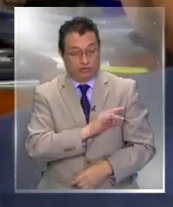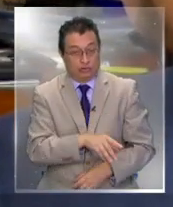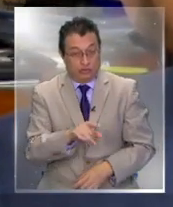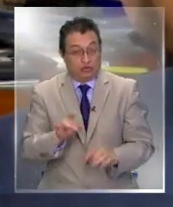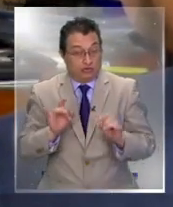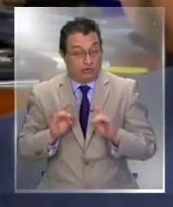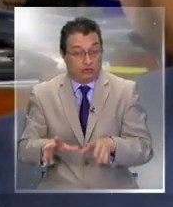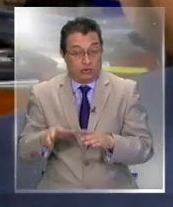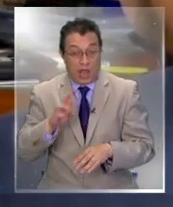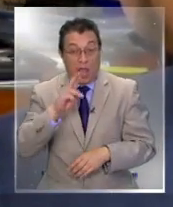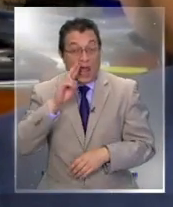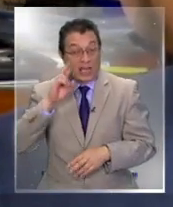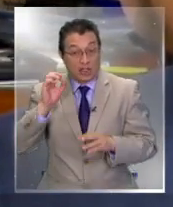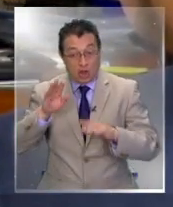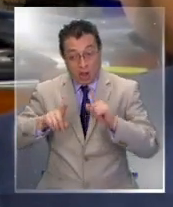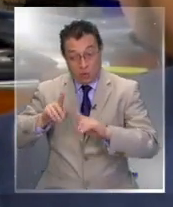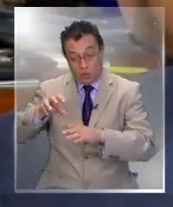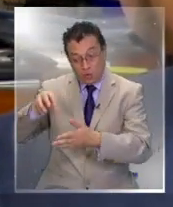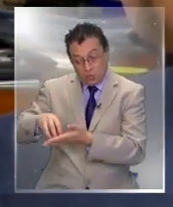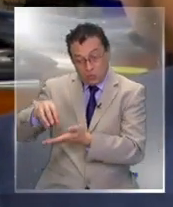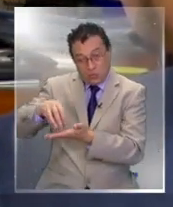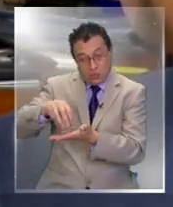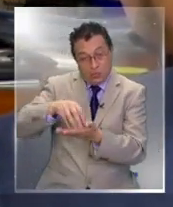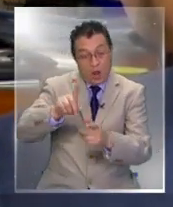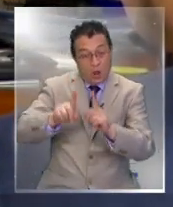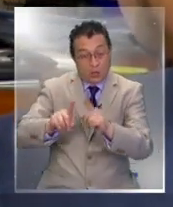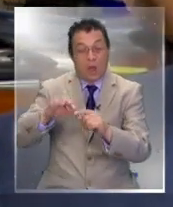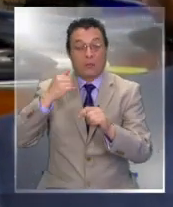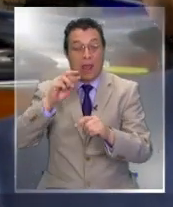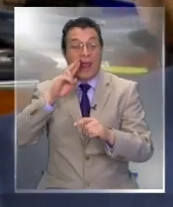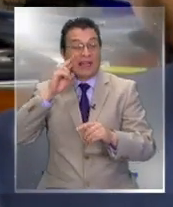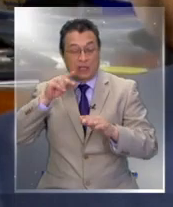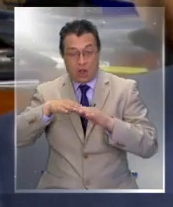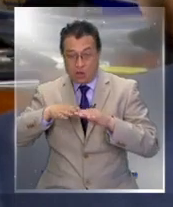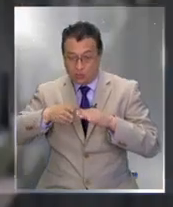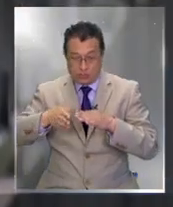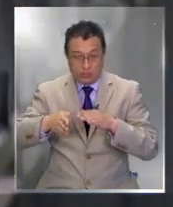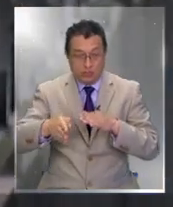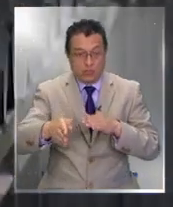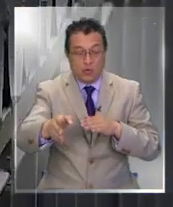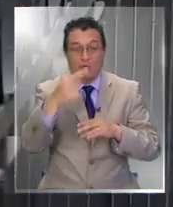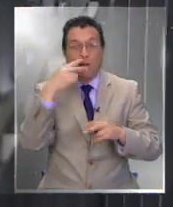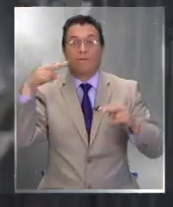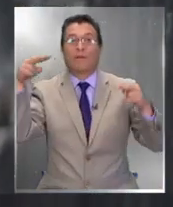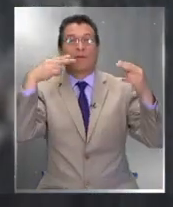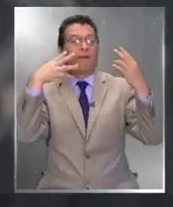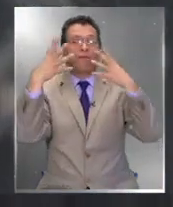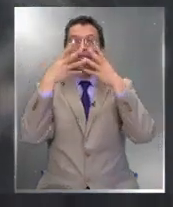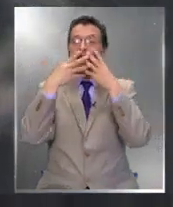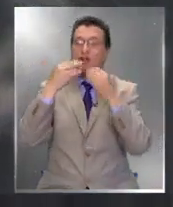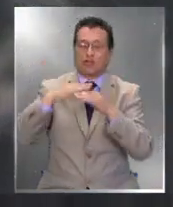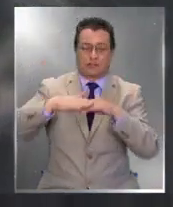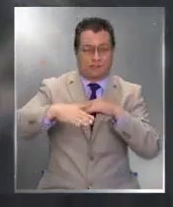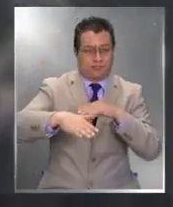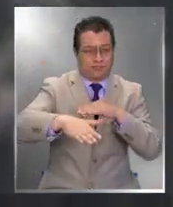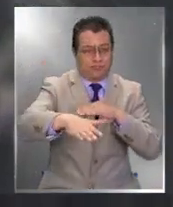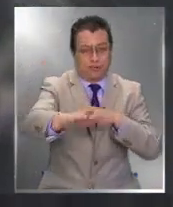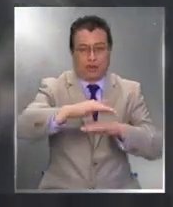algunos tramos del río, nos queda una tarea mayor, que es recuperar el río en términos paisajísticos, en términos de